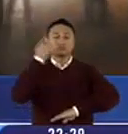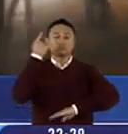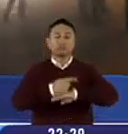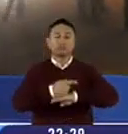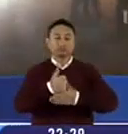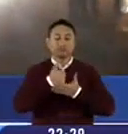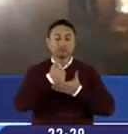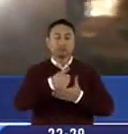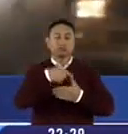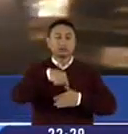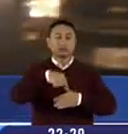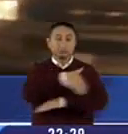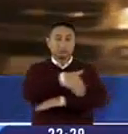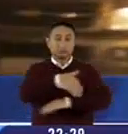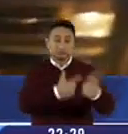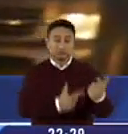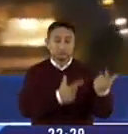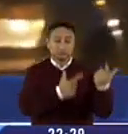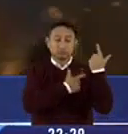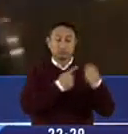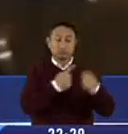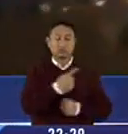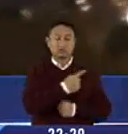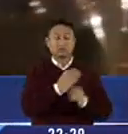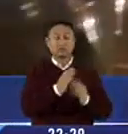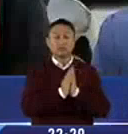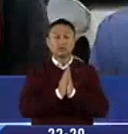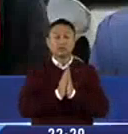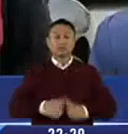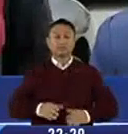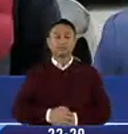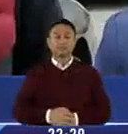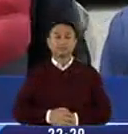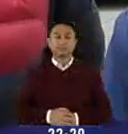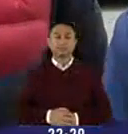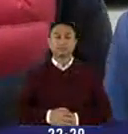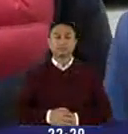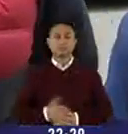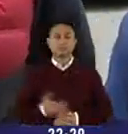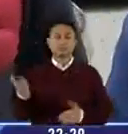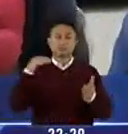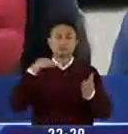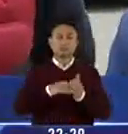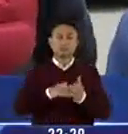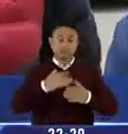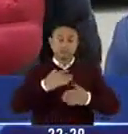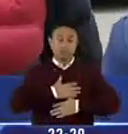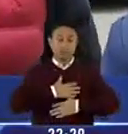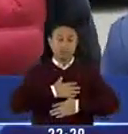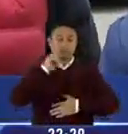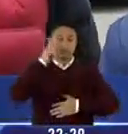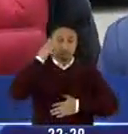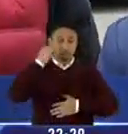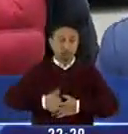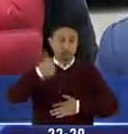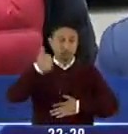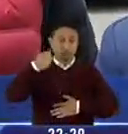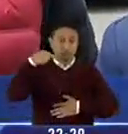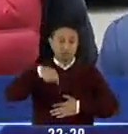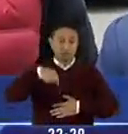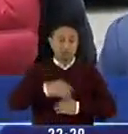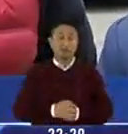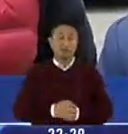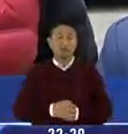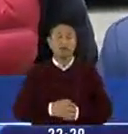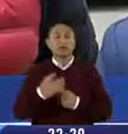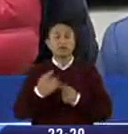permita militarizar las vías, que es lo que exigen los manifestantes. Hemos venido a reiterarles la voluntad del gobierno nacional, de la gobernación, de establecer